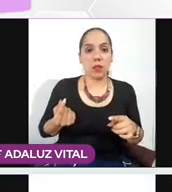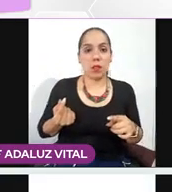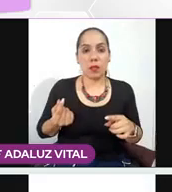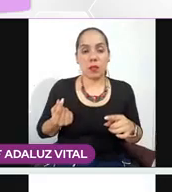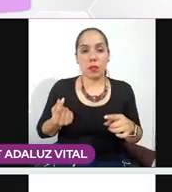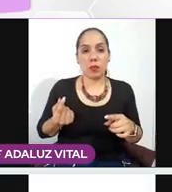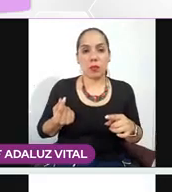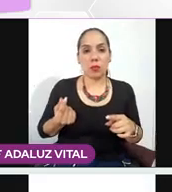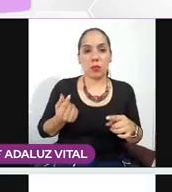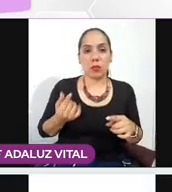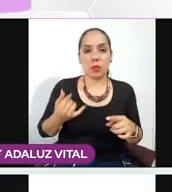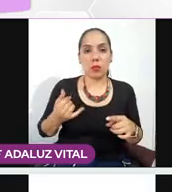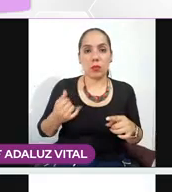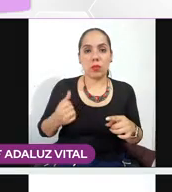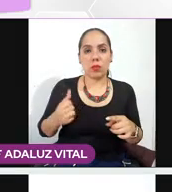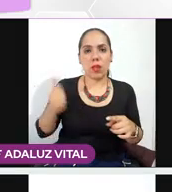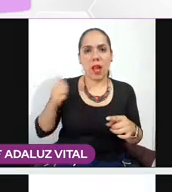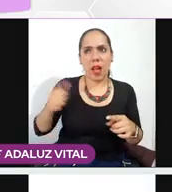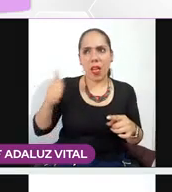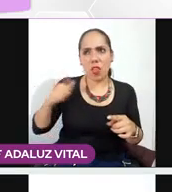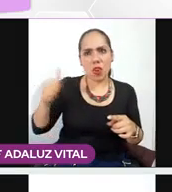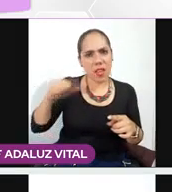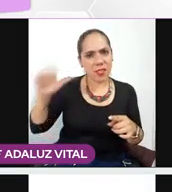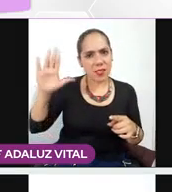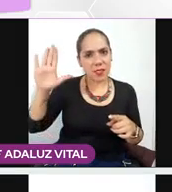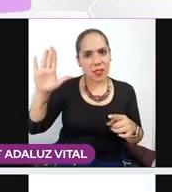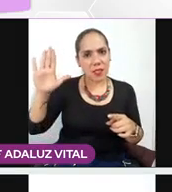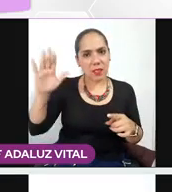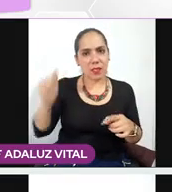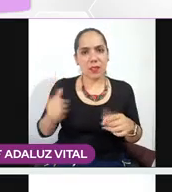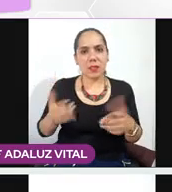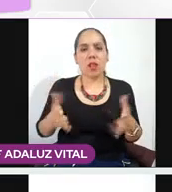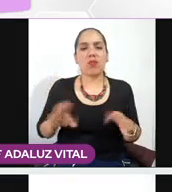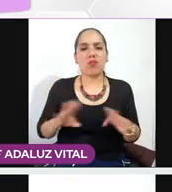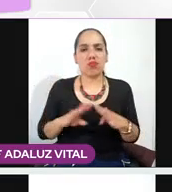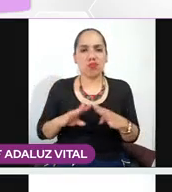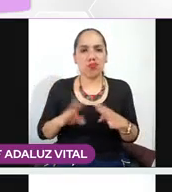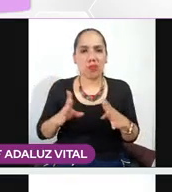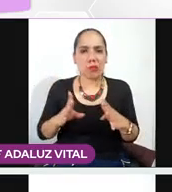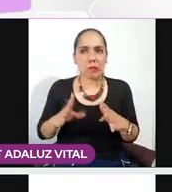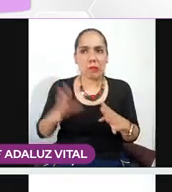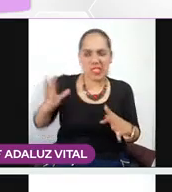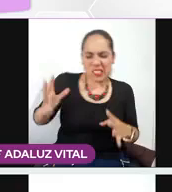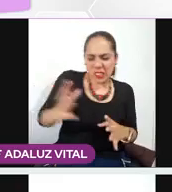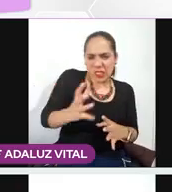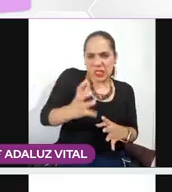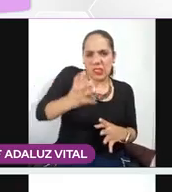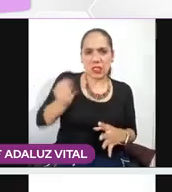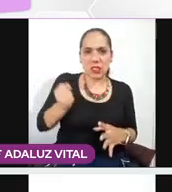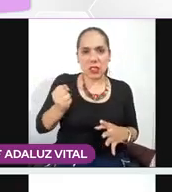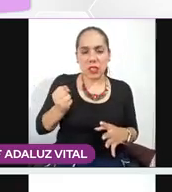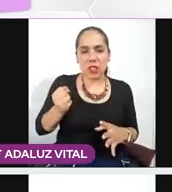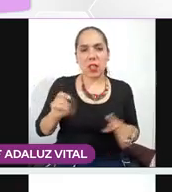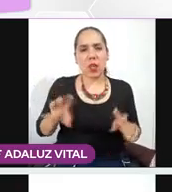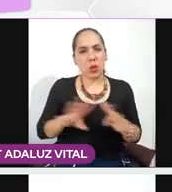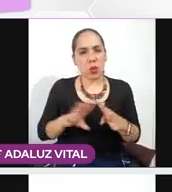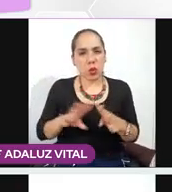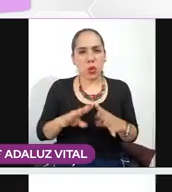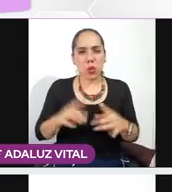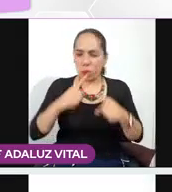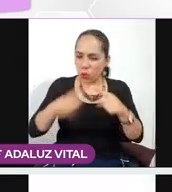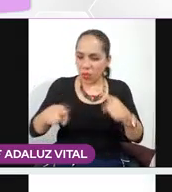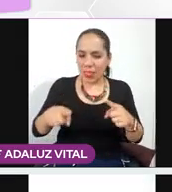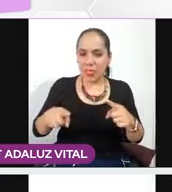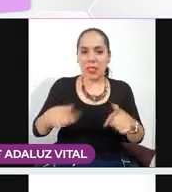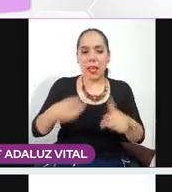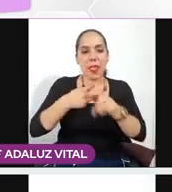cuál es, digamos, qué reto, dificultad se presenta para quien esté responsable de crianza en esta diferenciación en la